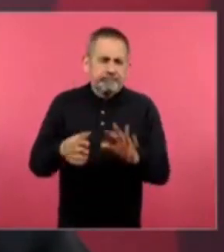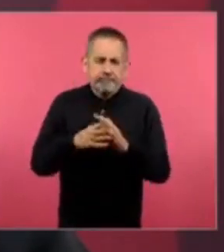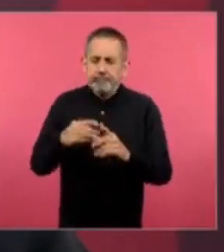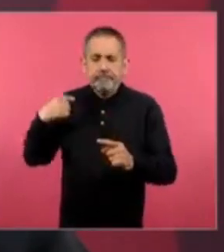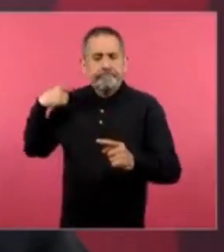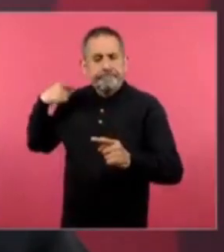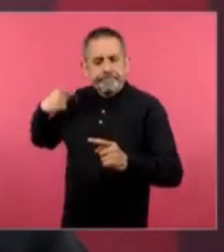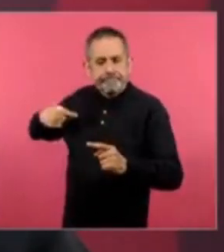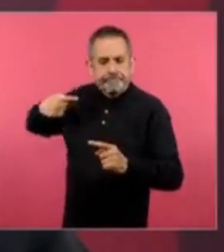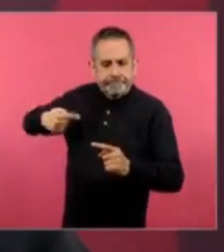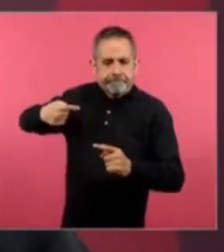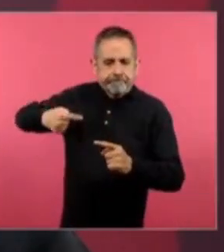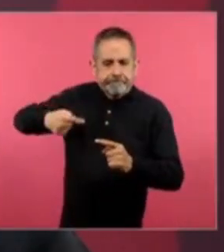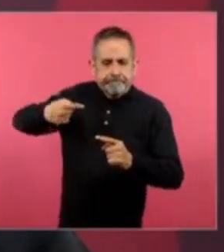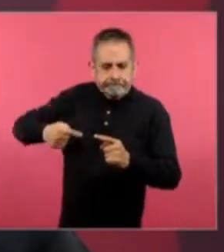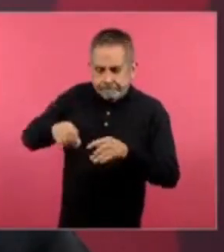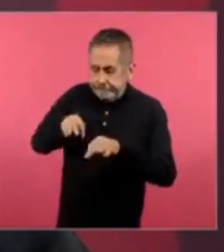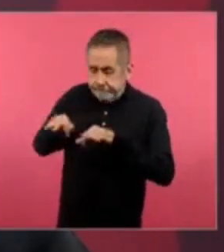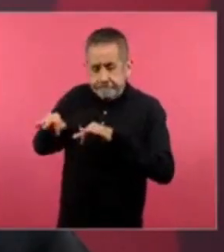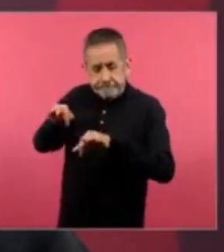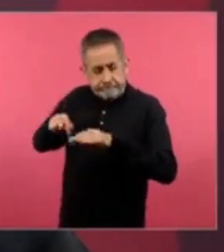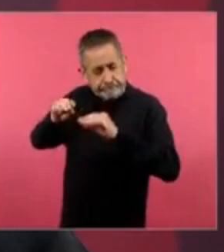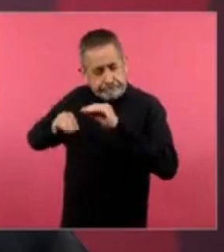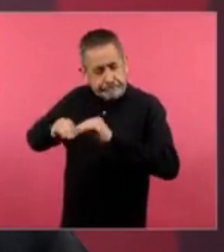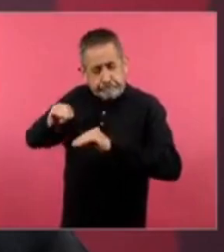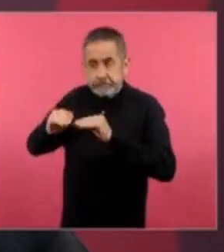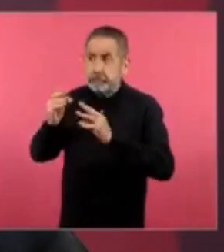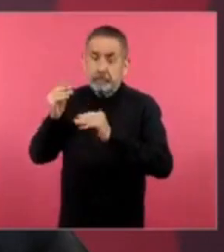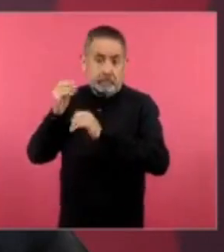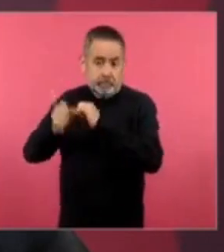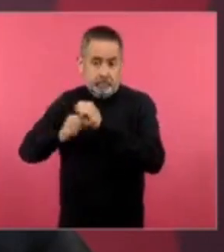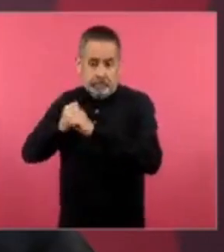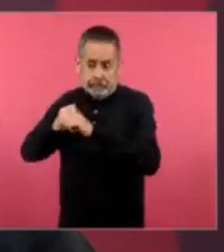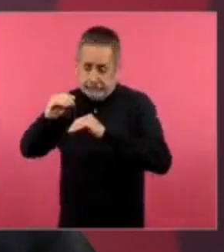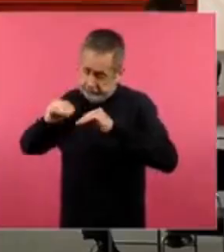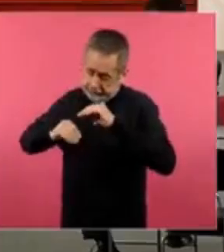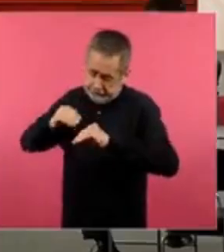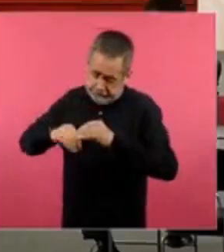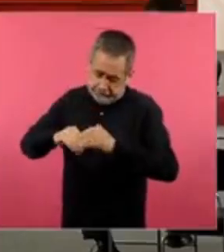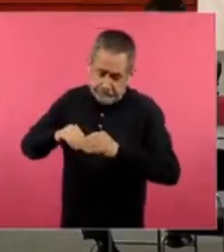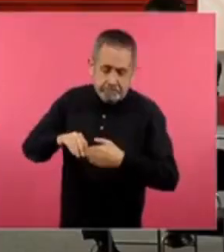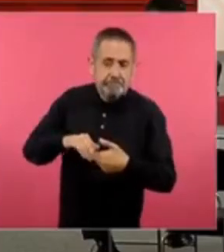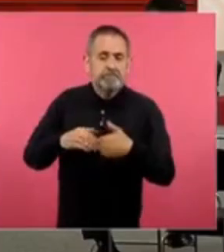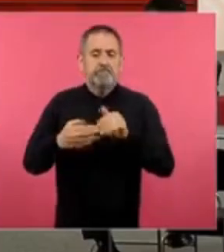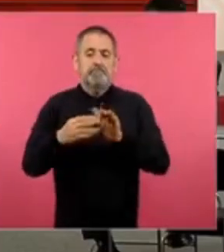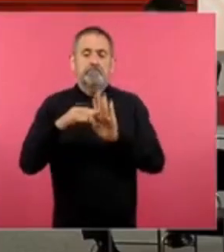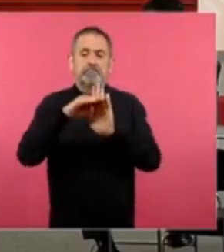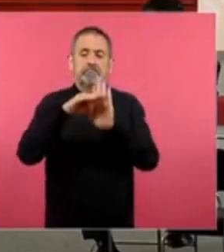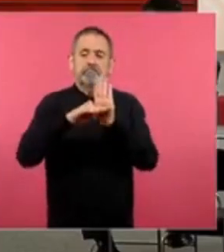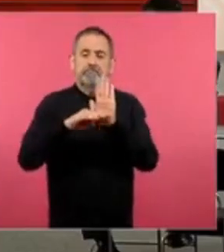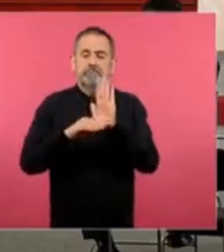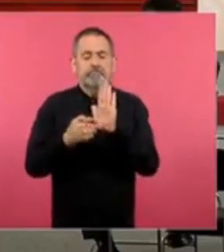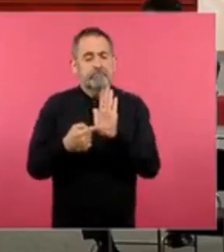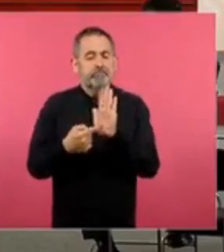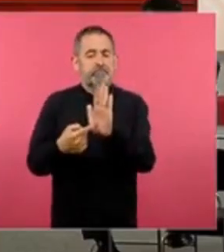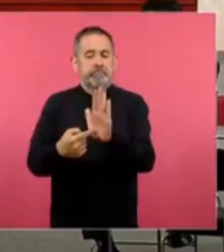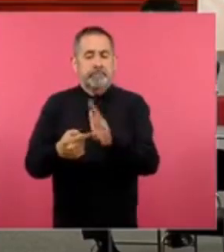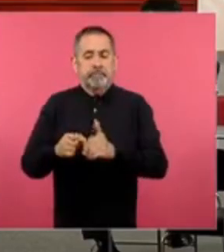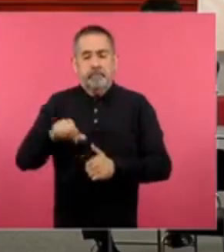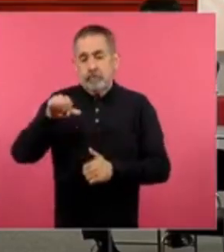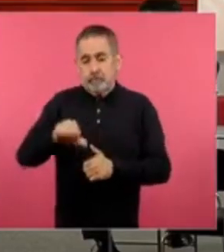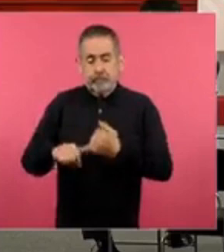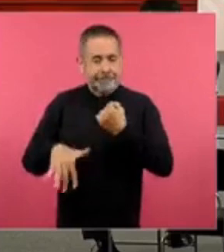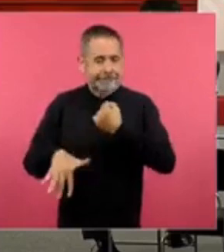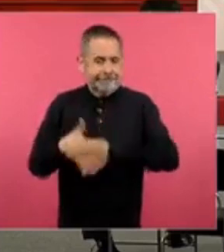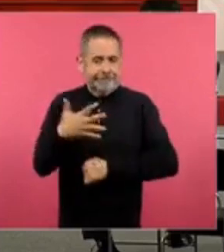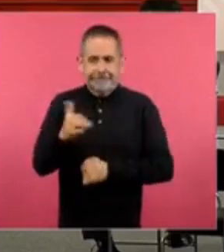venido realizando durante varios años, ¿sí? Hoy, martes 15 de agosto del 2023, vamos